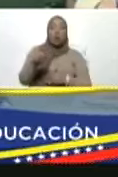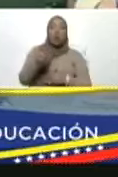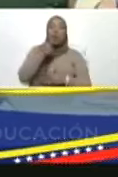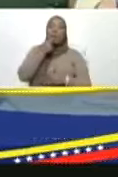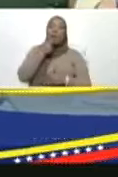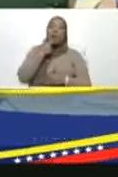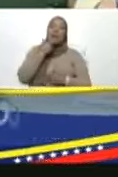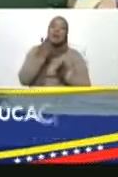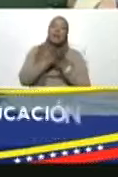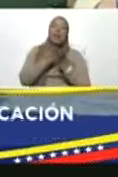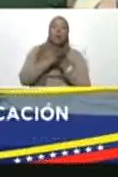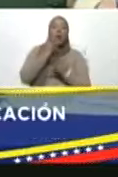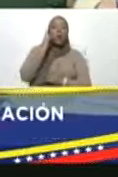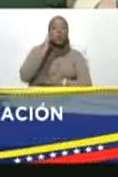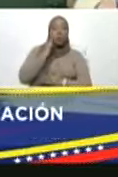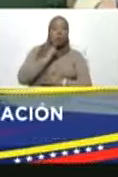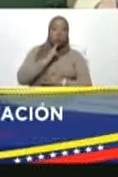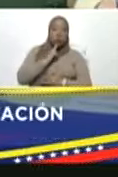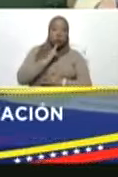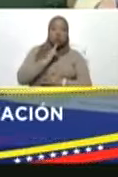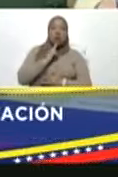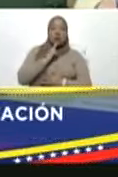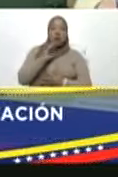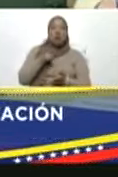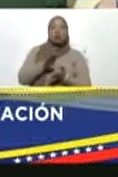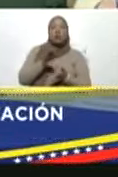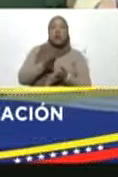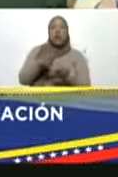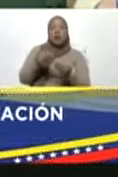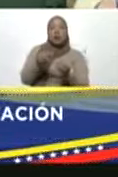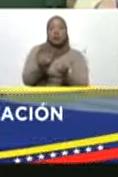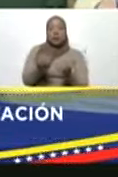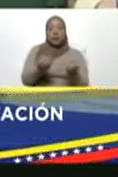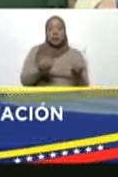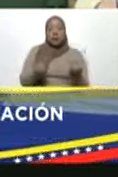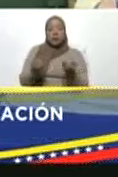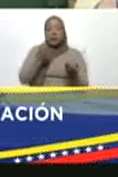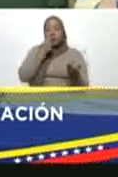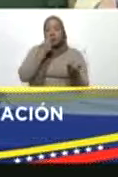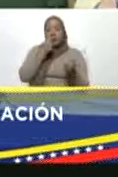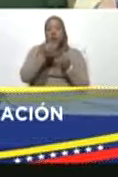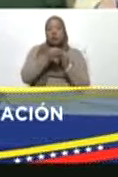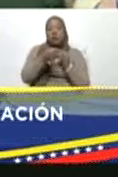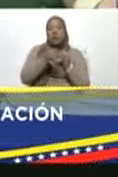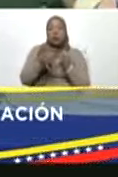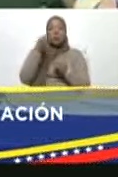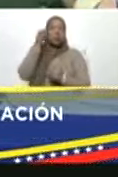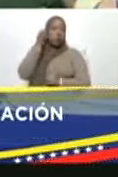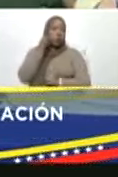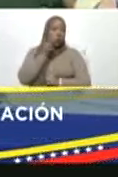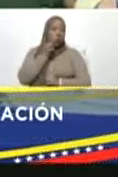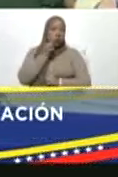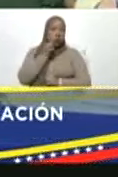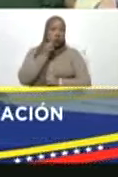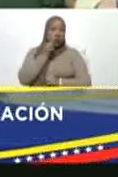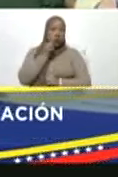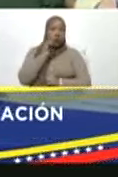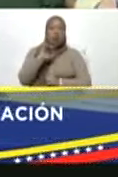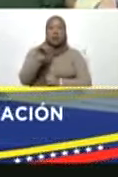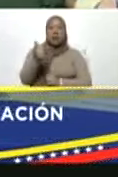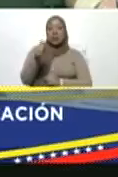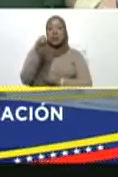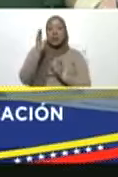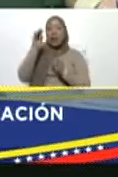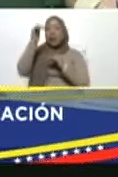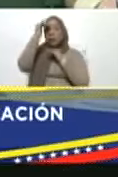nacional bolivariana Ciudad Jardín, en el municipio Sucre, que atiende pues al semillero de